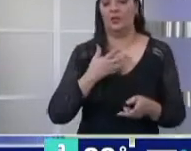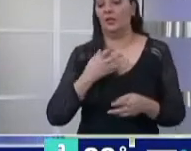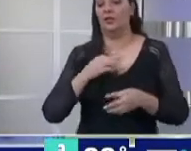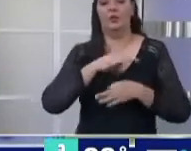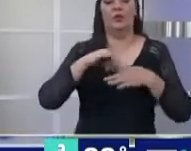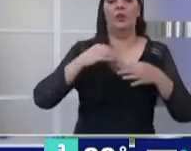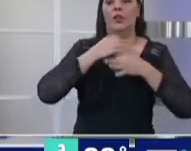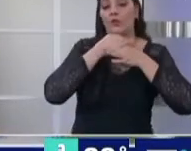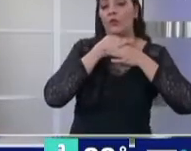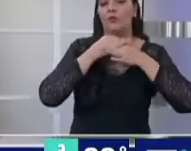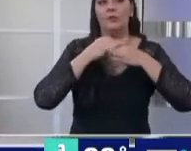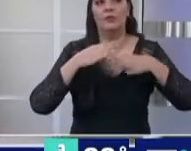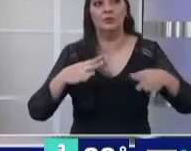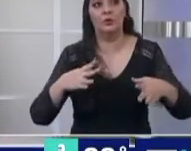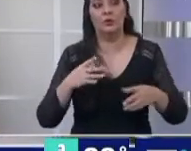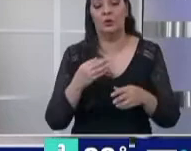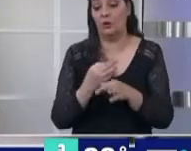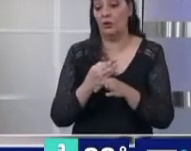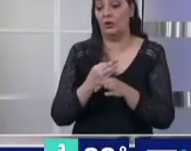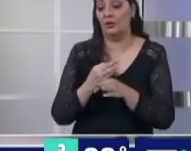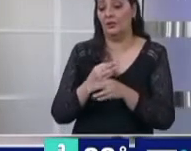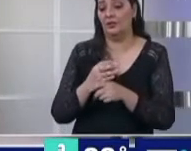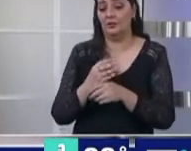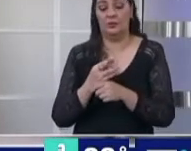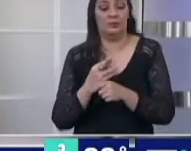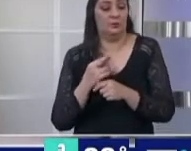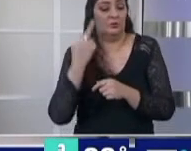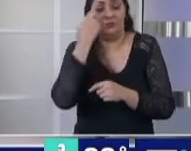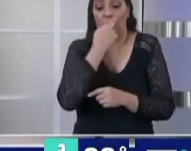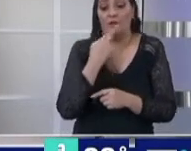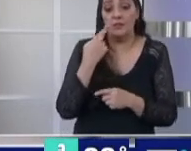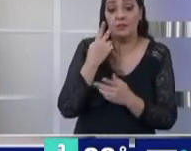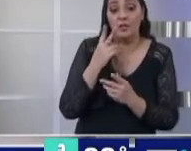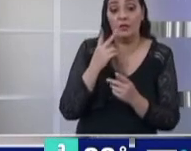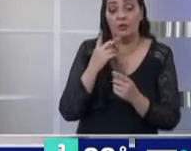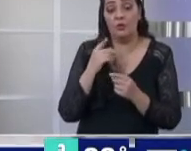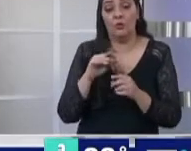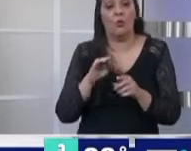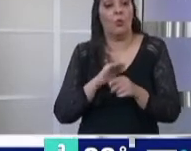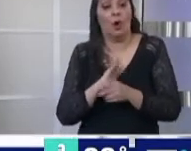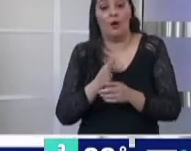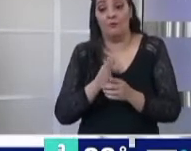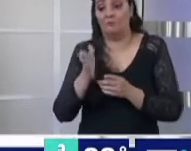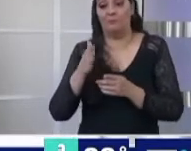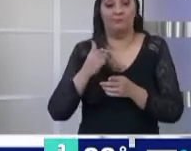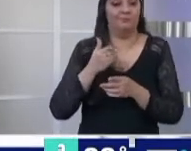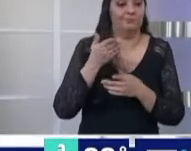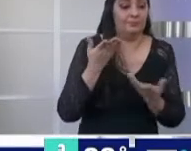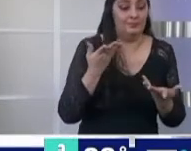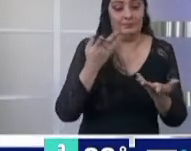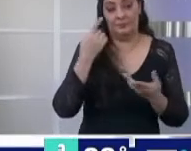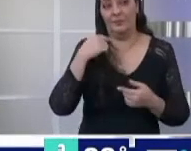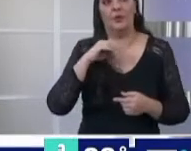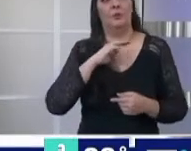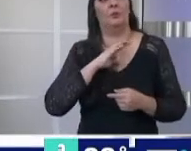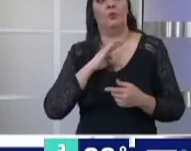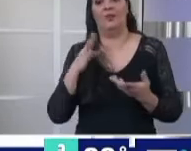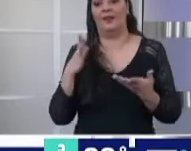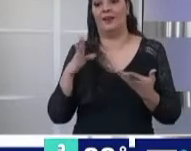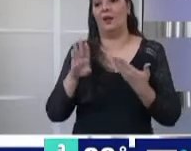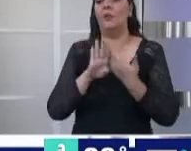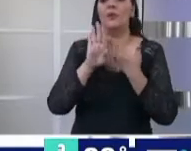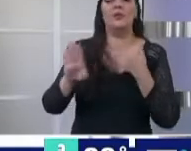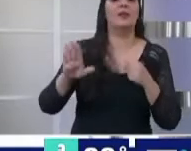del mundo y estamos analizando por dónde irnos para tratar de disminuir el número de